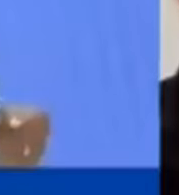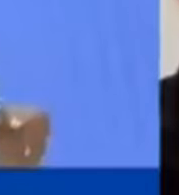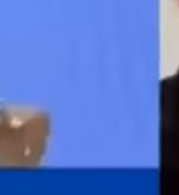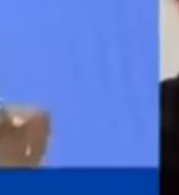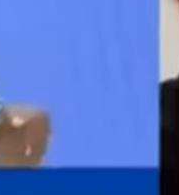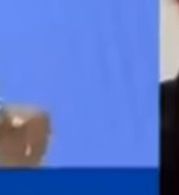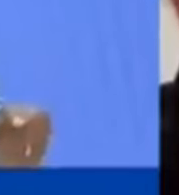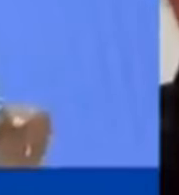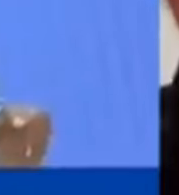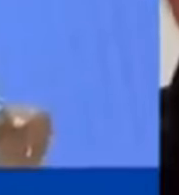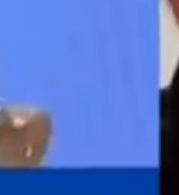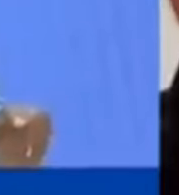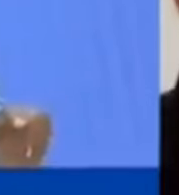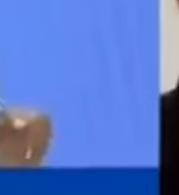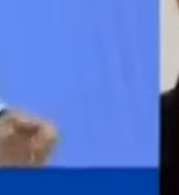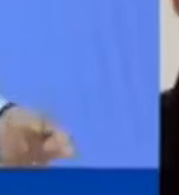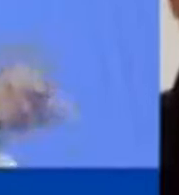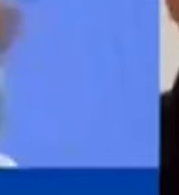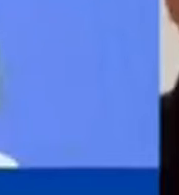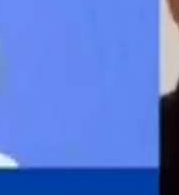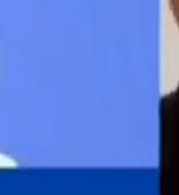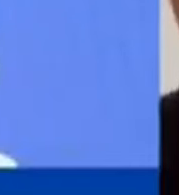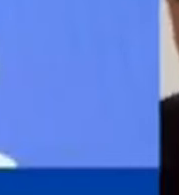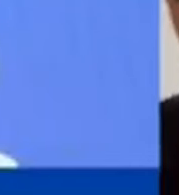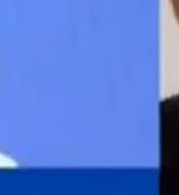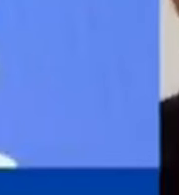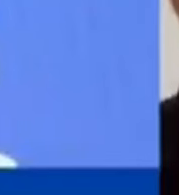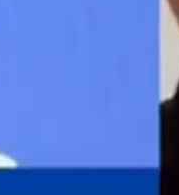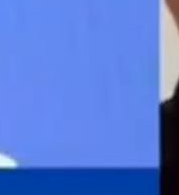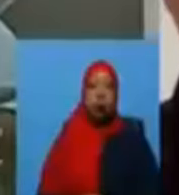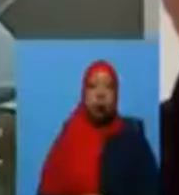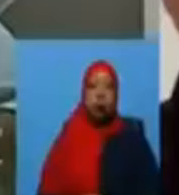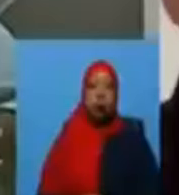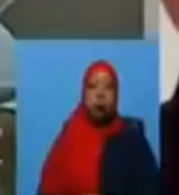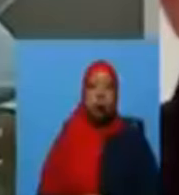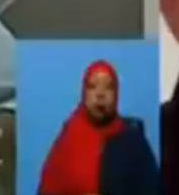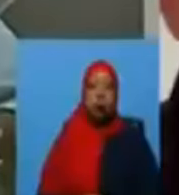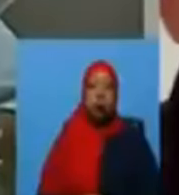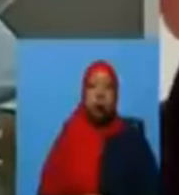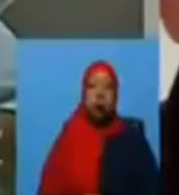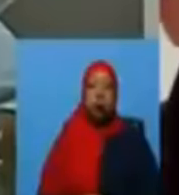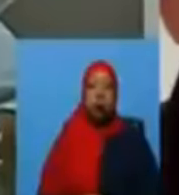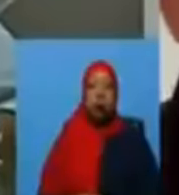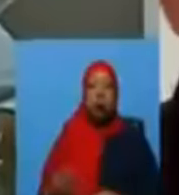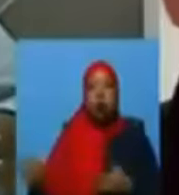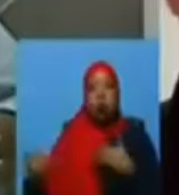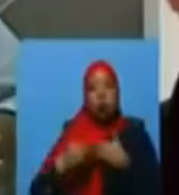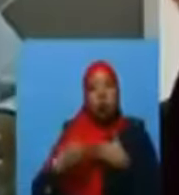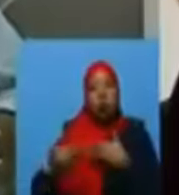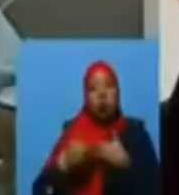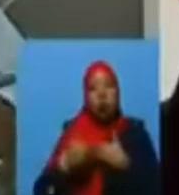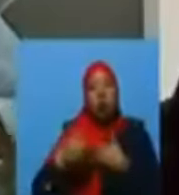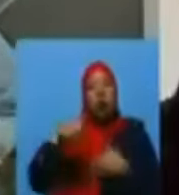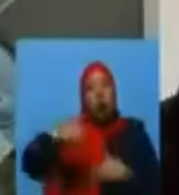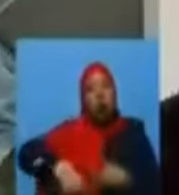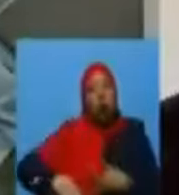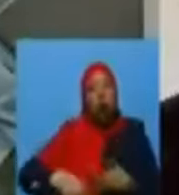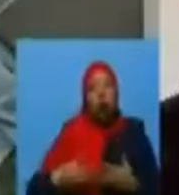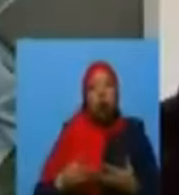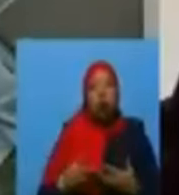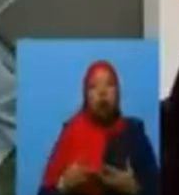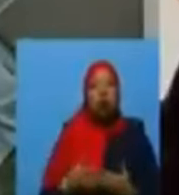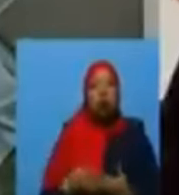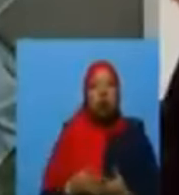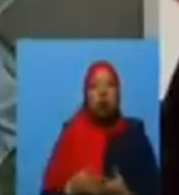comunidad internacional normalice la crisis venezolana. No creo que el gobierno esté intentando ganar tiempo para salir